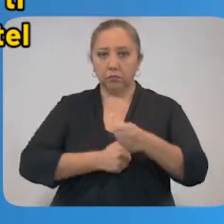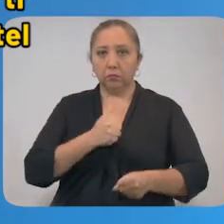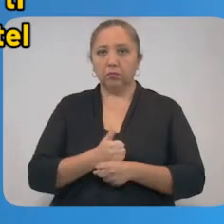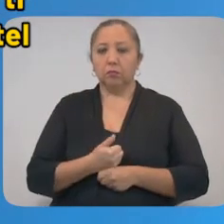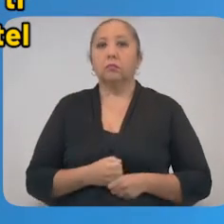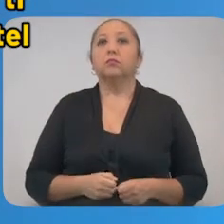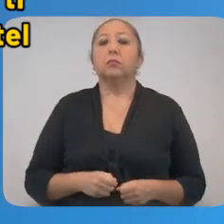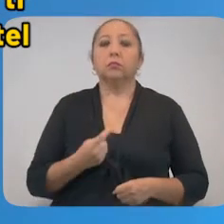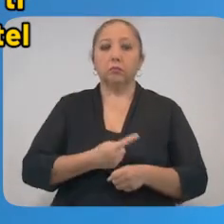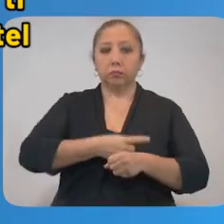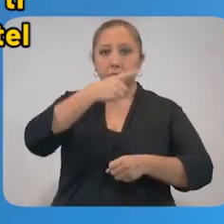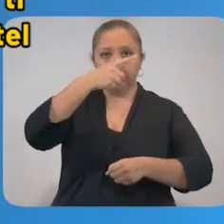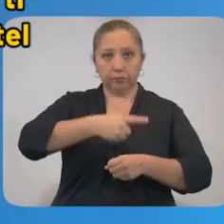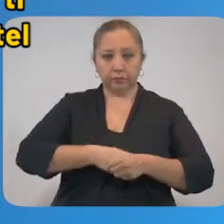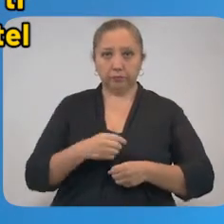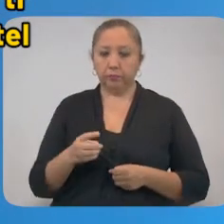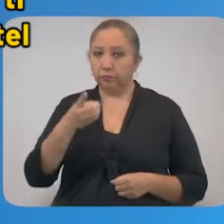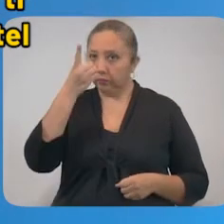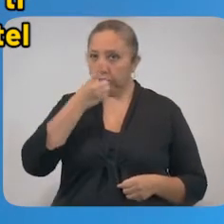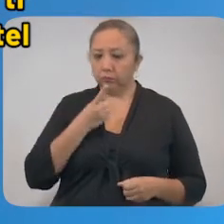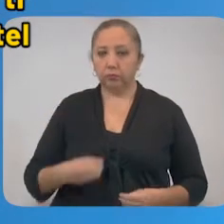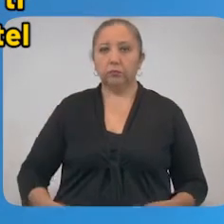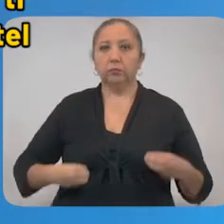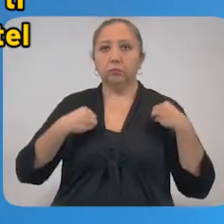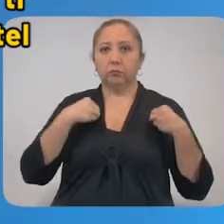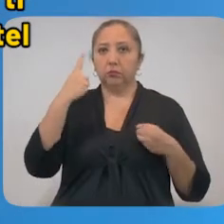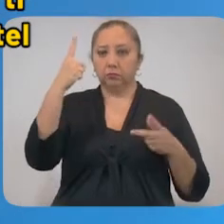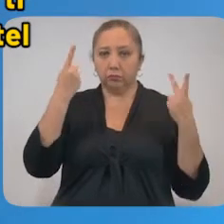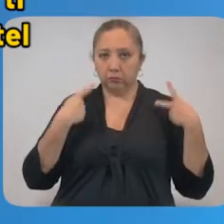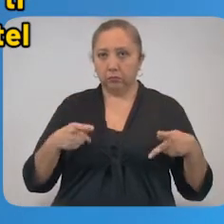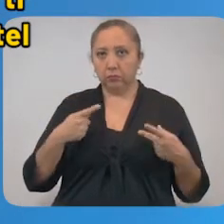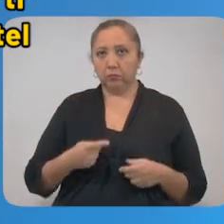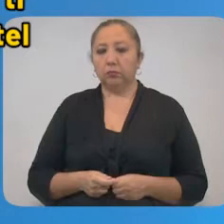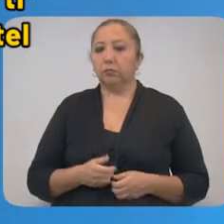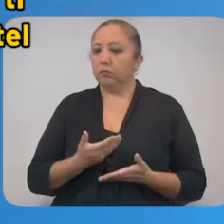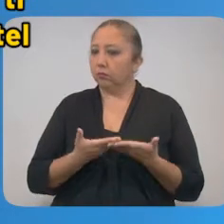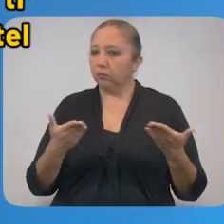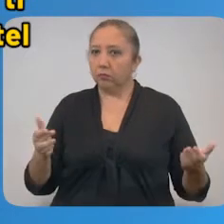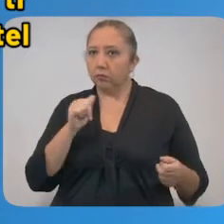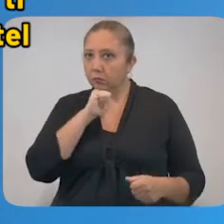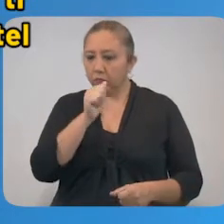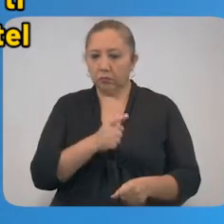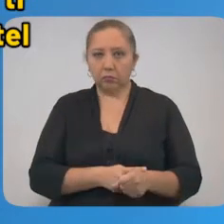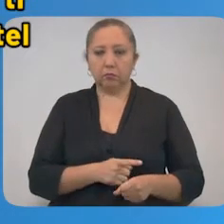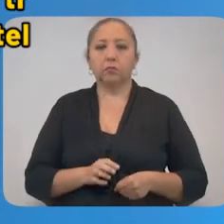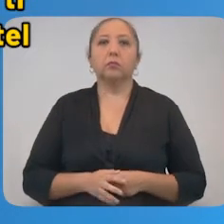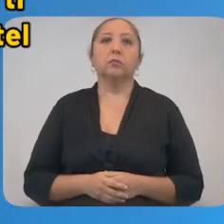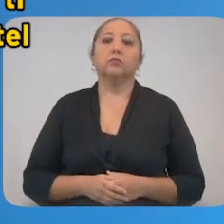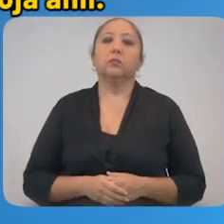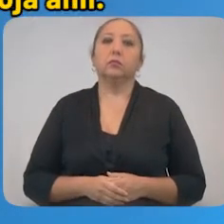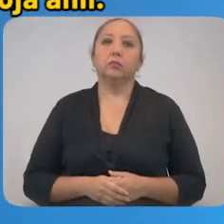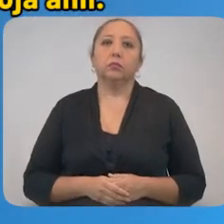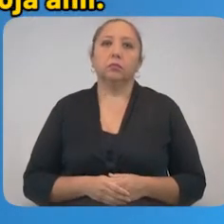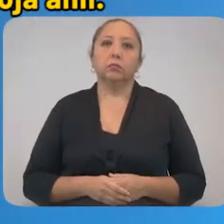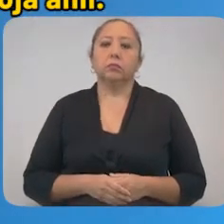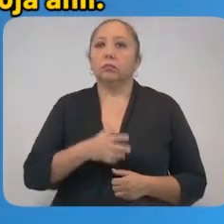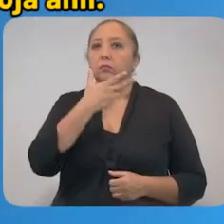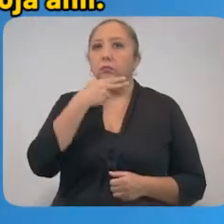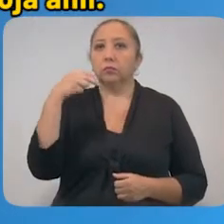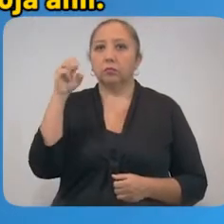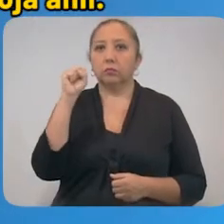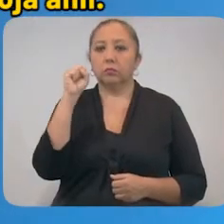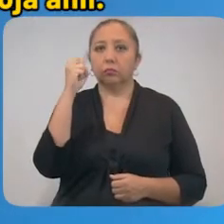Xuscap, con hipertensión y diabetes. Convivía con un contacto, el cual hasta el momento se reporta asintomático. Hombre